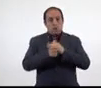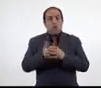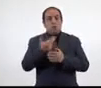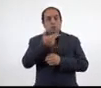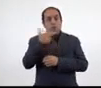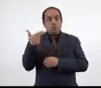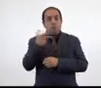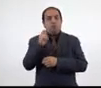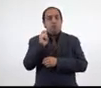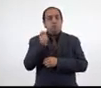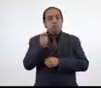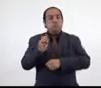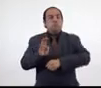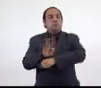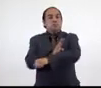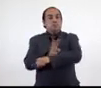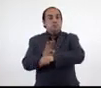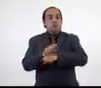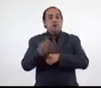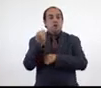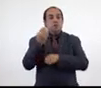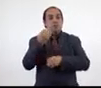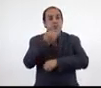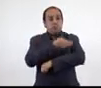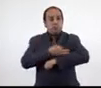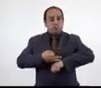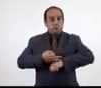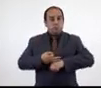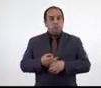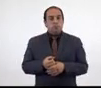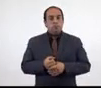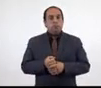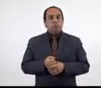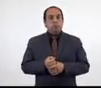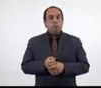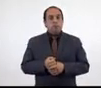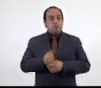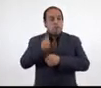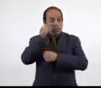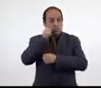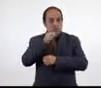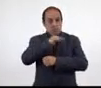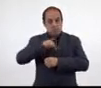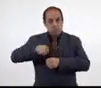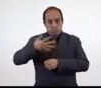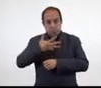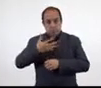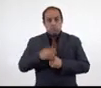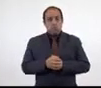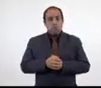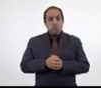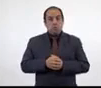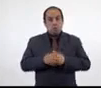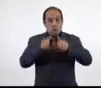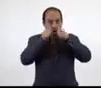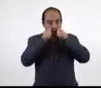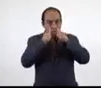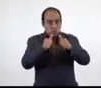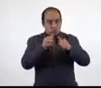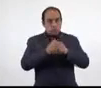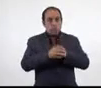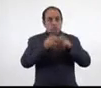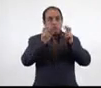ha beneficiado a 9 familias, de tal suerte que en todo momento hemos generado una cobertura en el